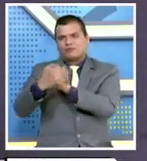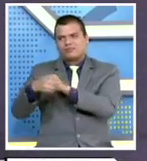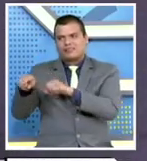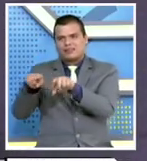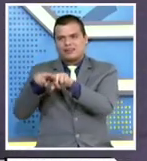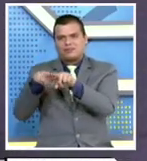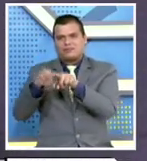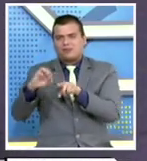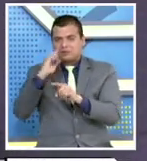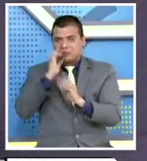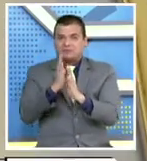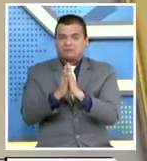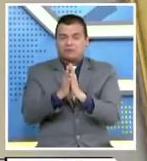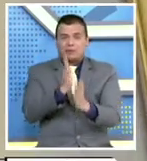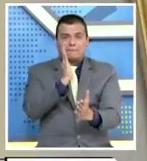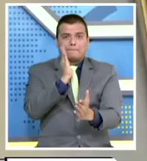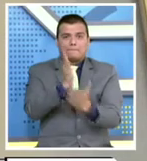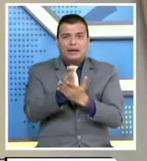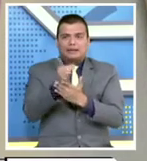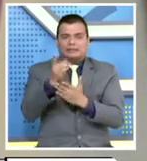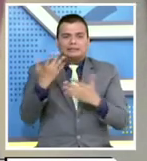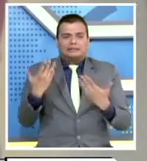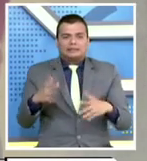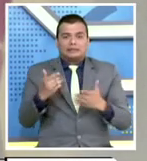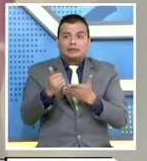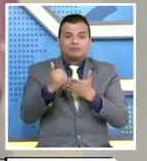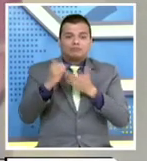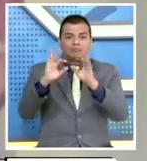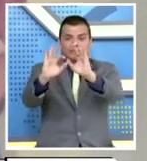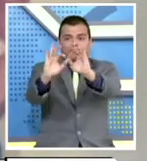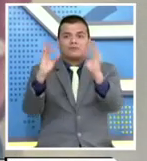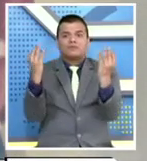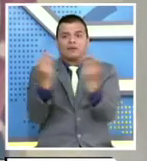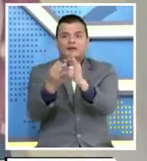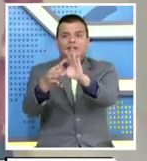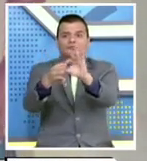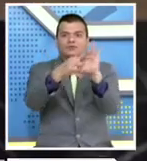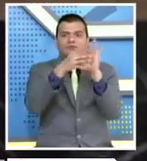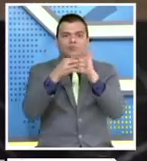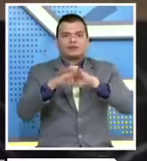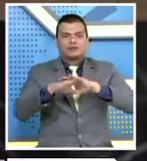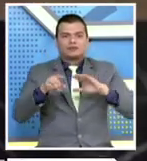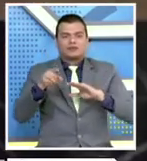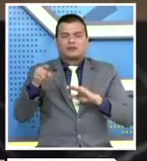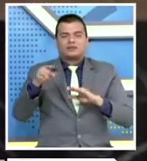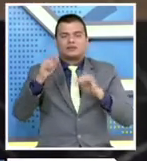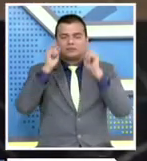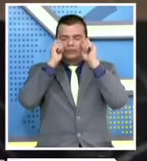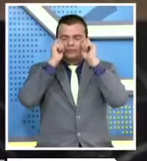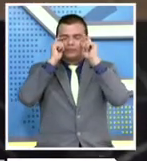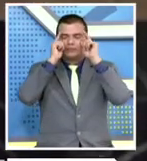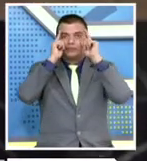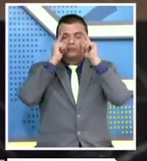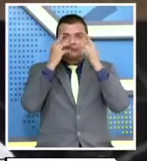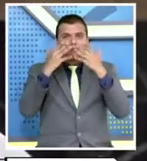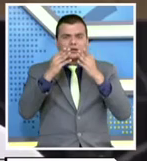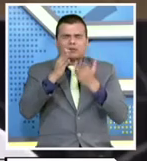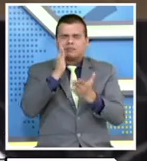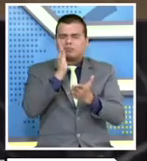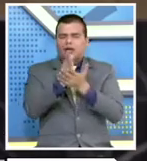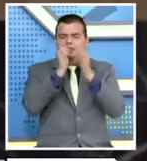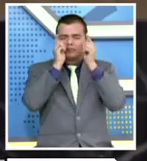situación ayudó para fortalecer los lazos familiares. Y cuando él se despierta después de estar en este coma